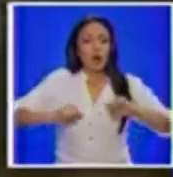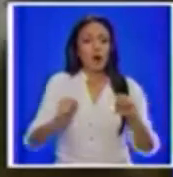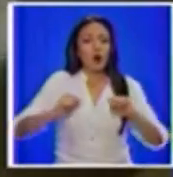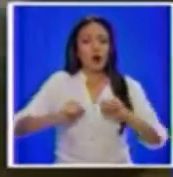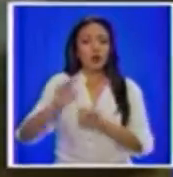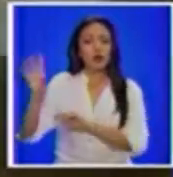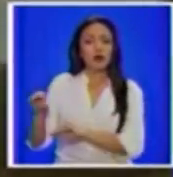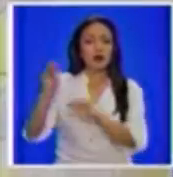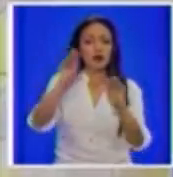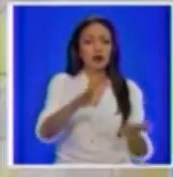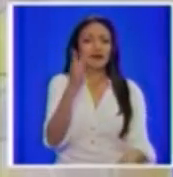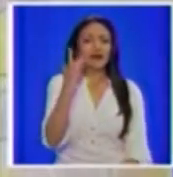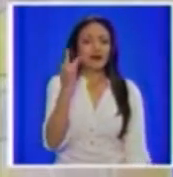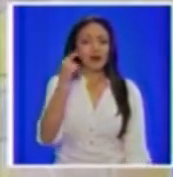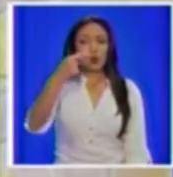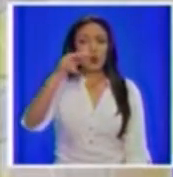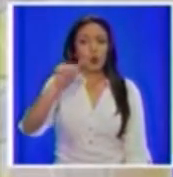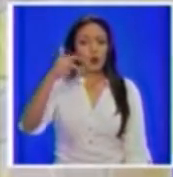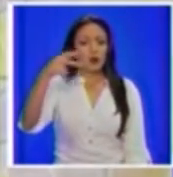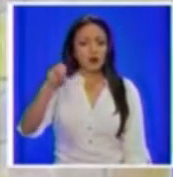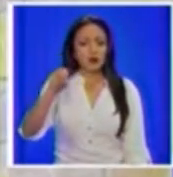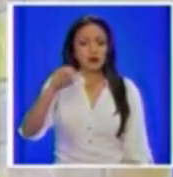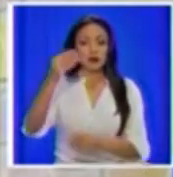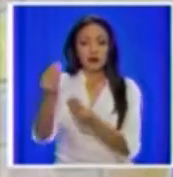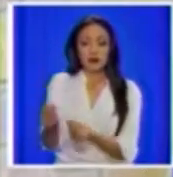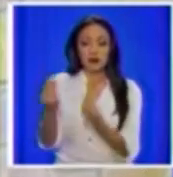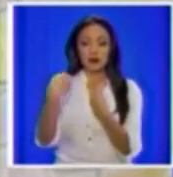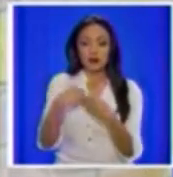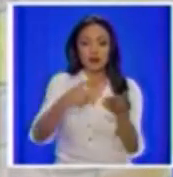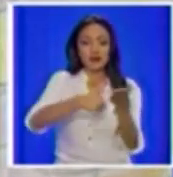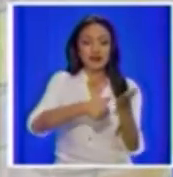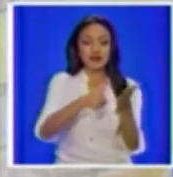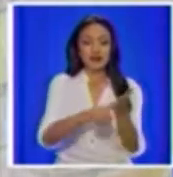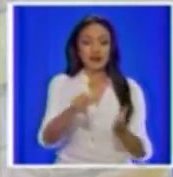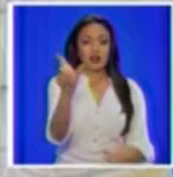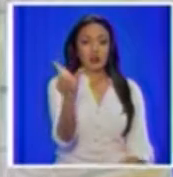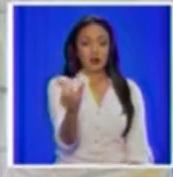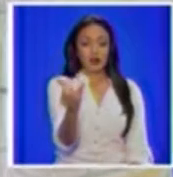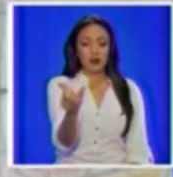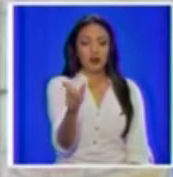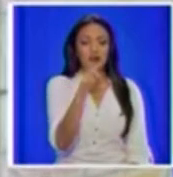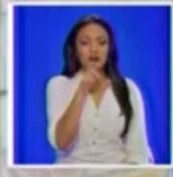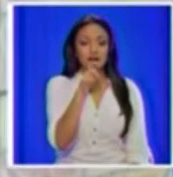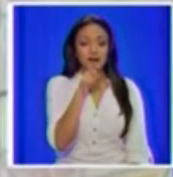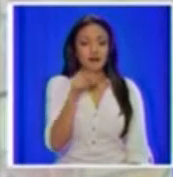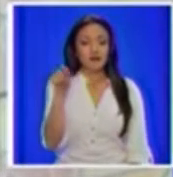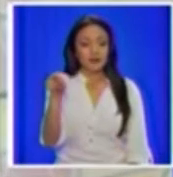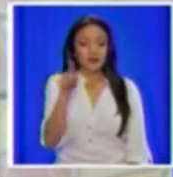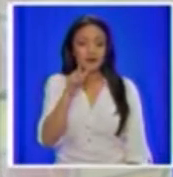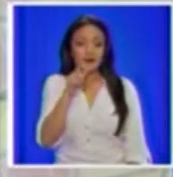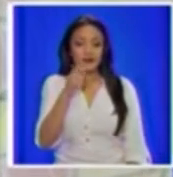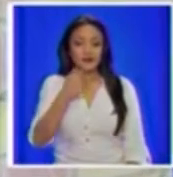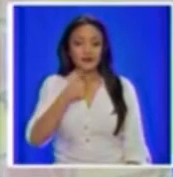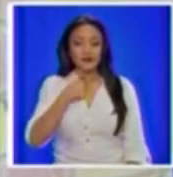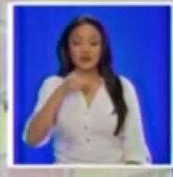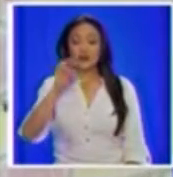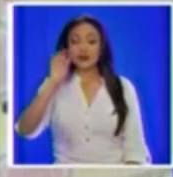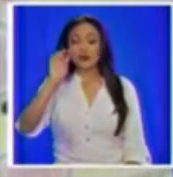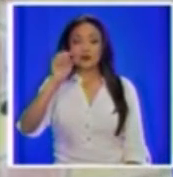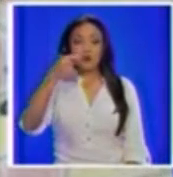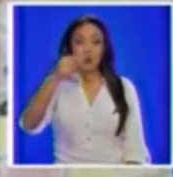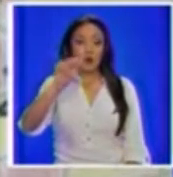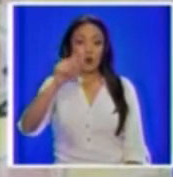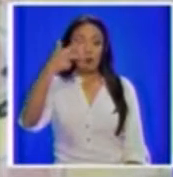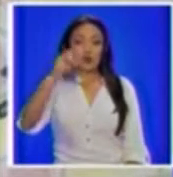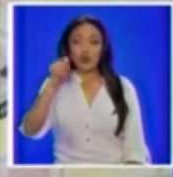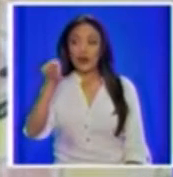Guacho. Noticias Caracol tuvo acceso a esta cédula de ciudadanía que corresponde a Luis Alfredo Pay Jiménez. Esta sería la